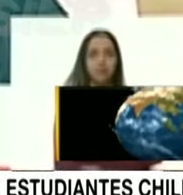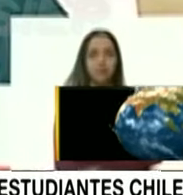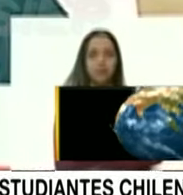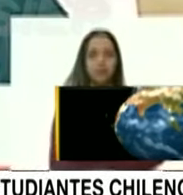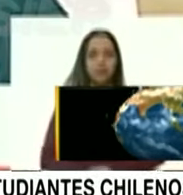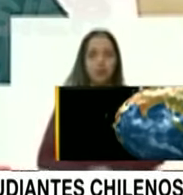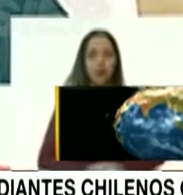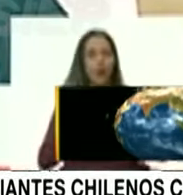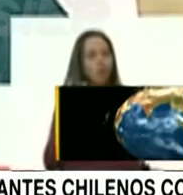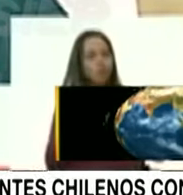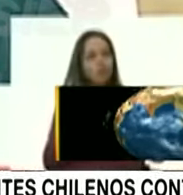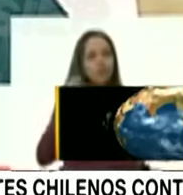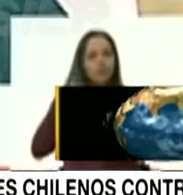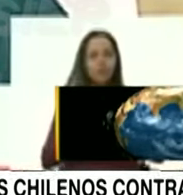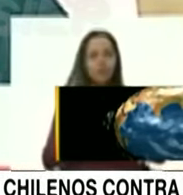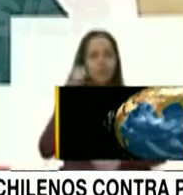conociéndolo a profundidad